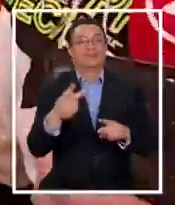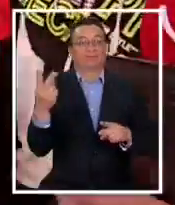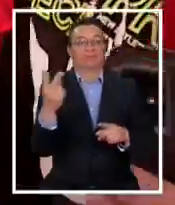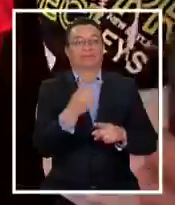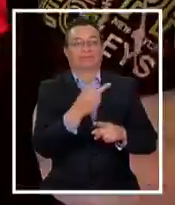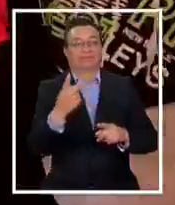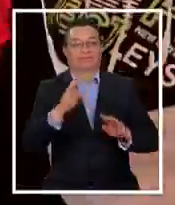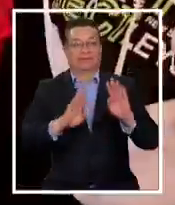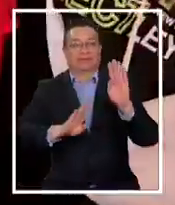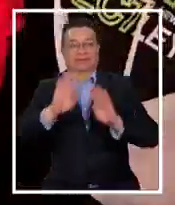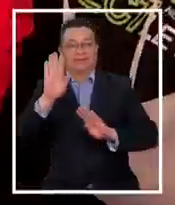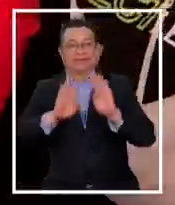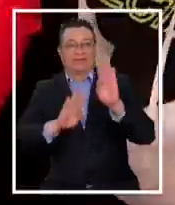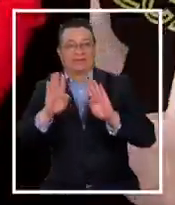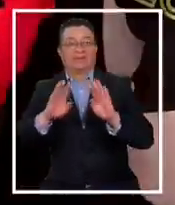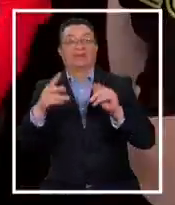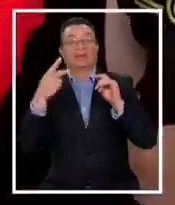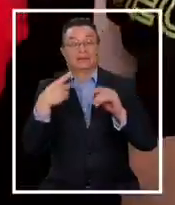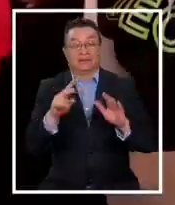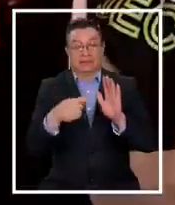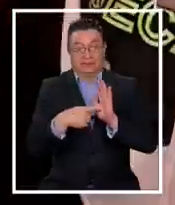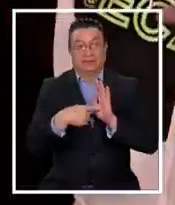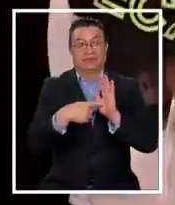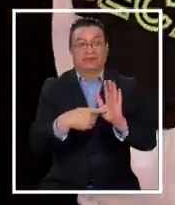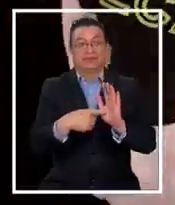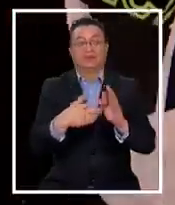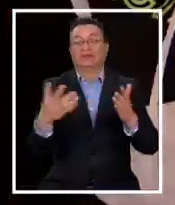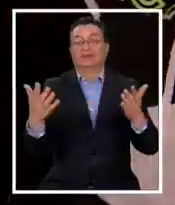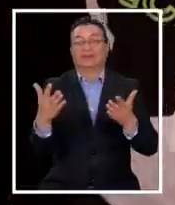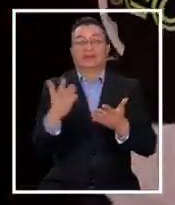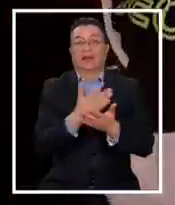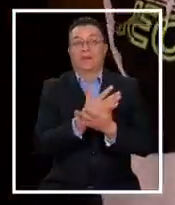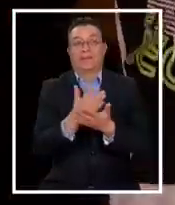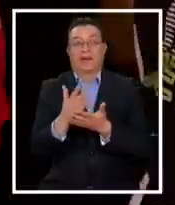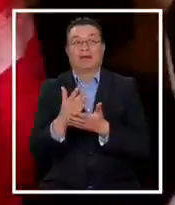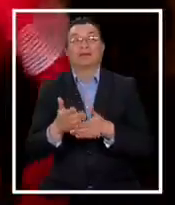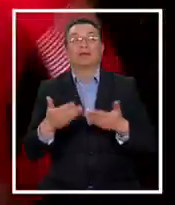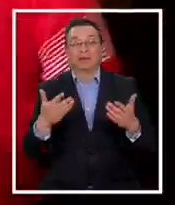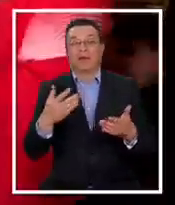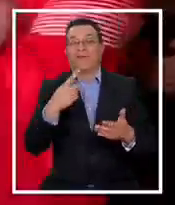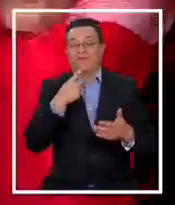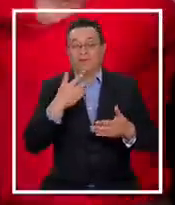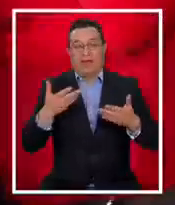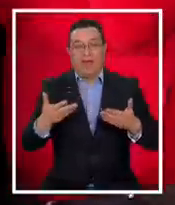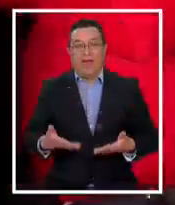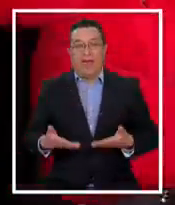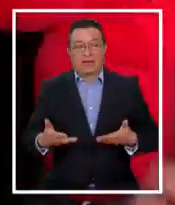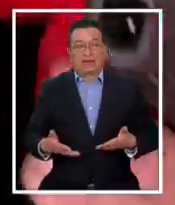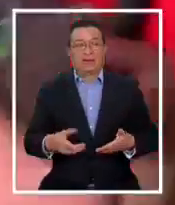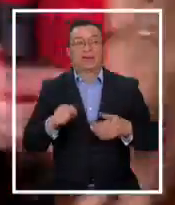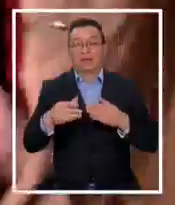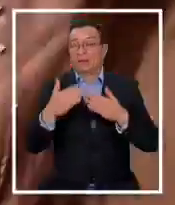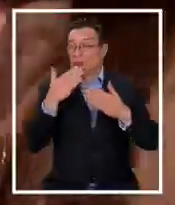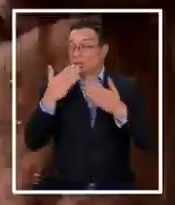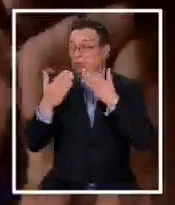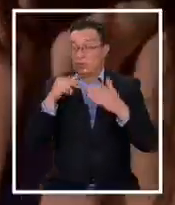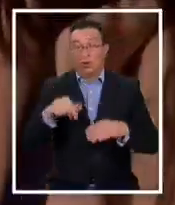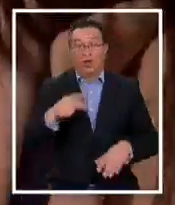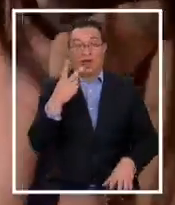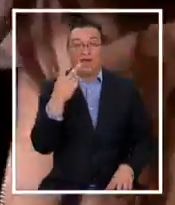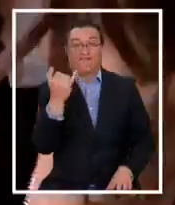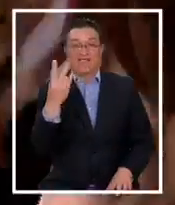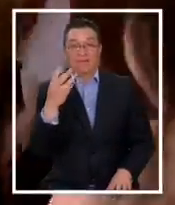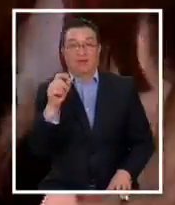candidatos estamos viendo parte de las reacciones también de lo que está viviendo aquí vamos a hablar estamos en vivo para